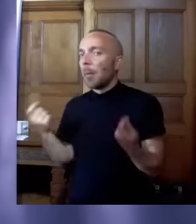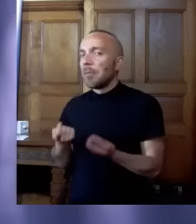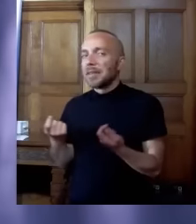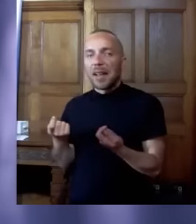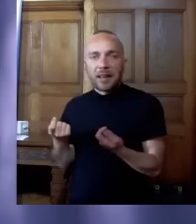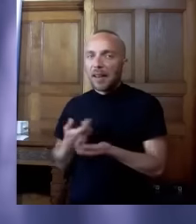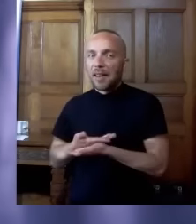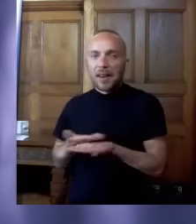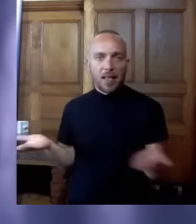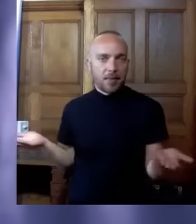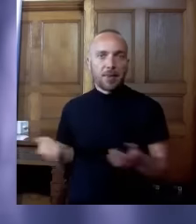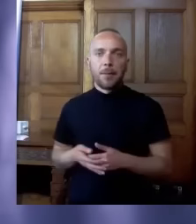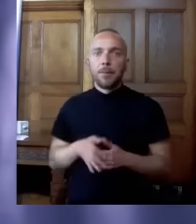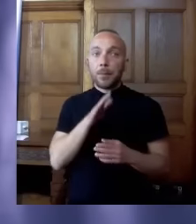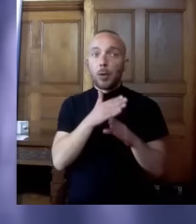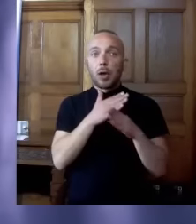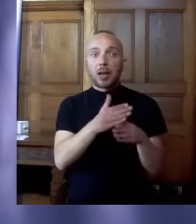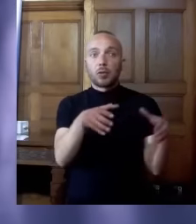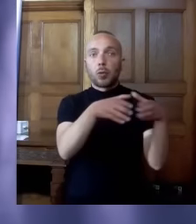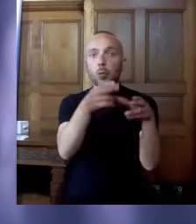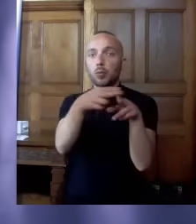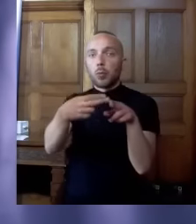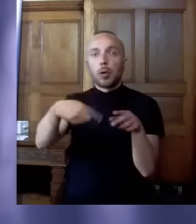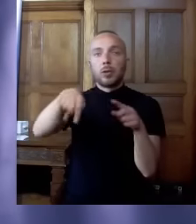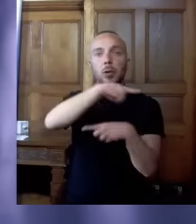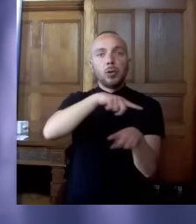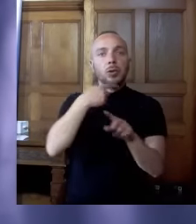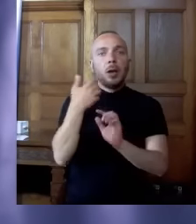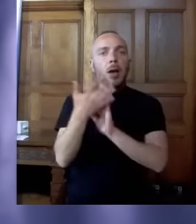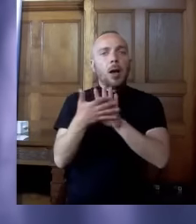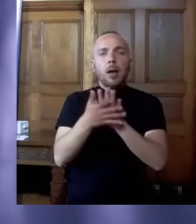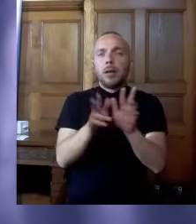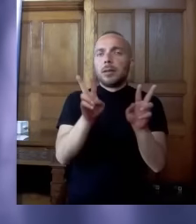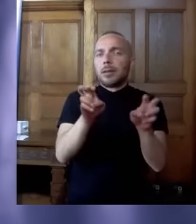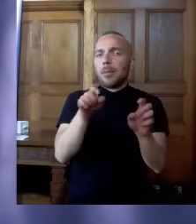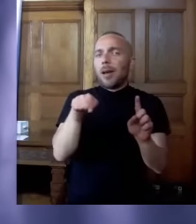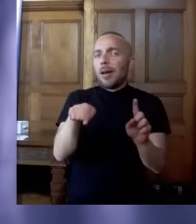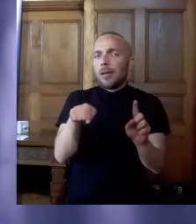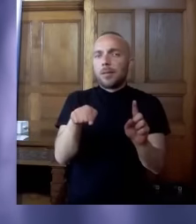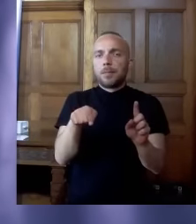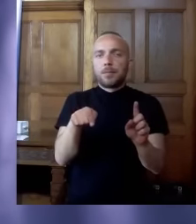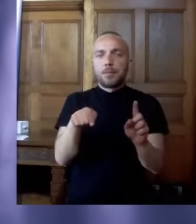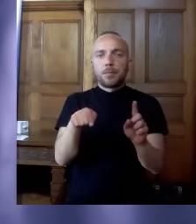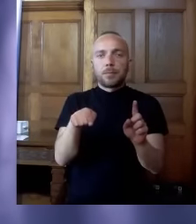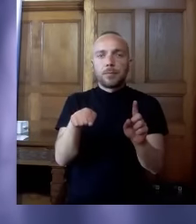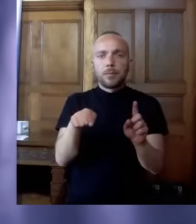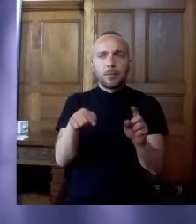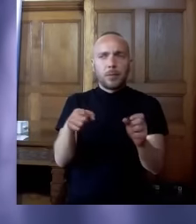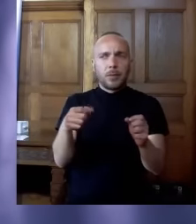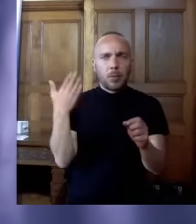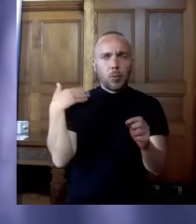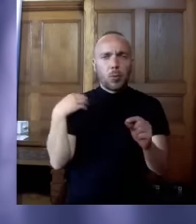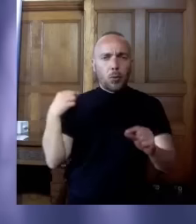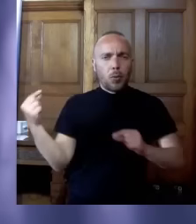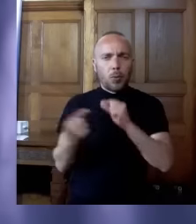el resto de partidos está omitiendo cualquier cualquier referencia a algo que ha sido intensamente debatido en